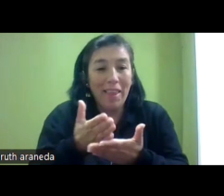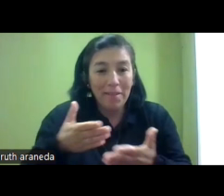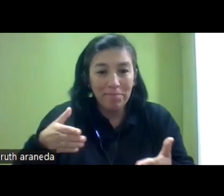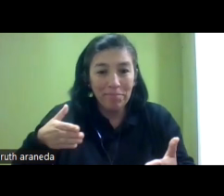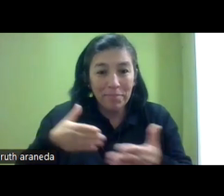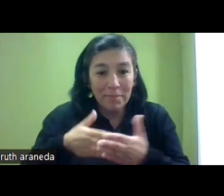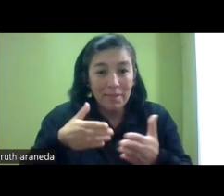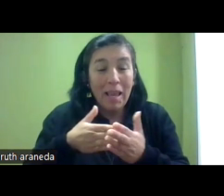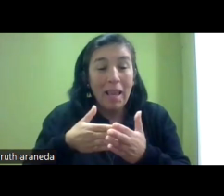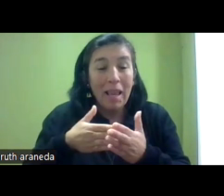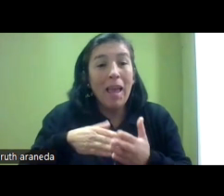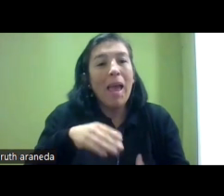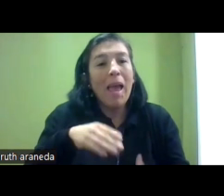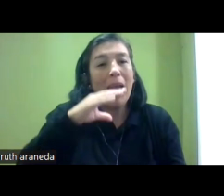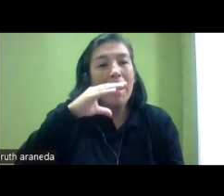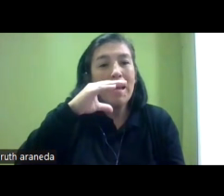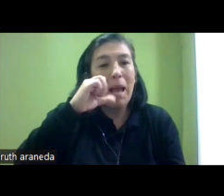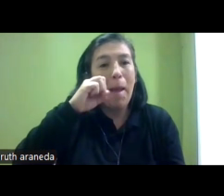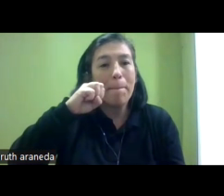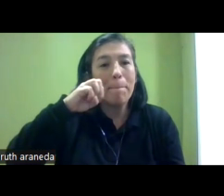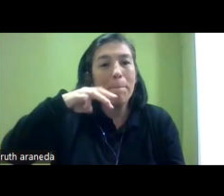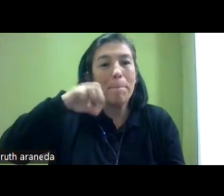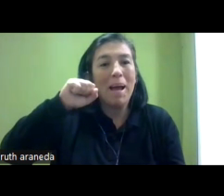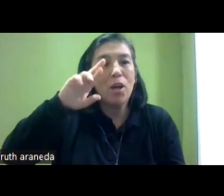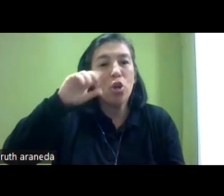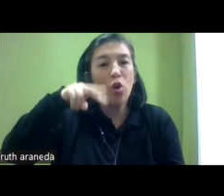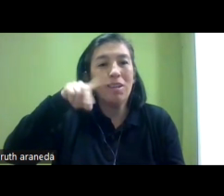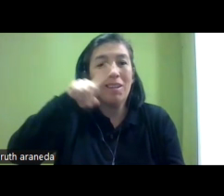quebrada de Camarones, en el extremo norte de Chile.